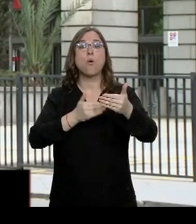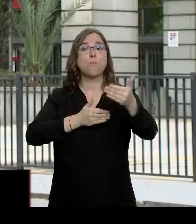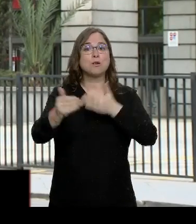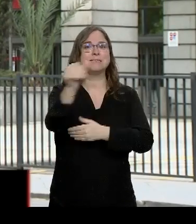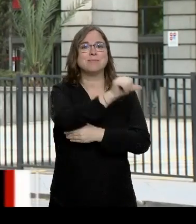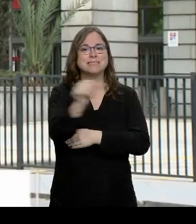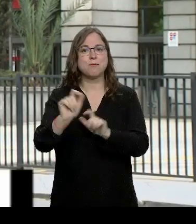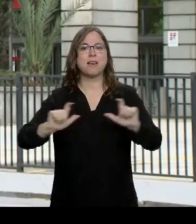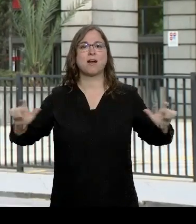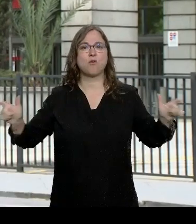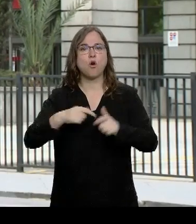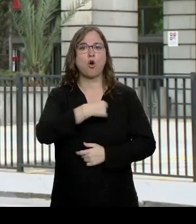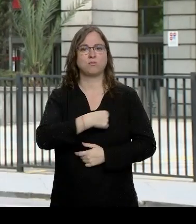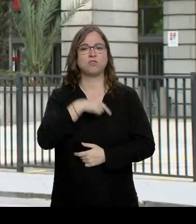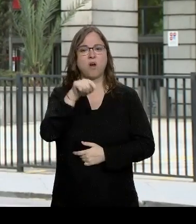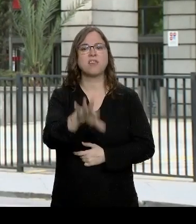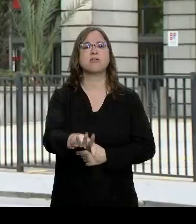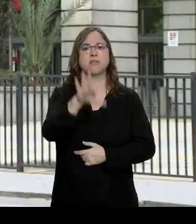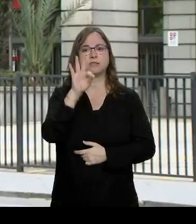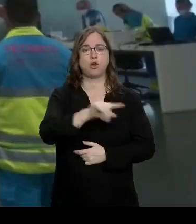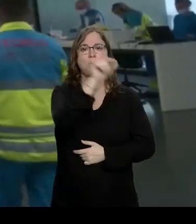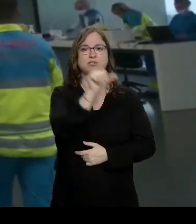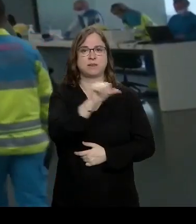reunión de la Comisión de Salud Pública.